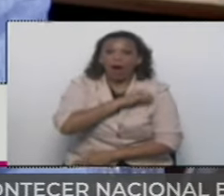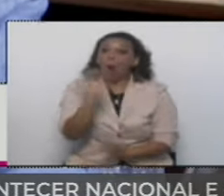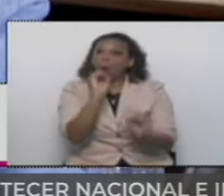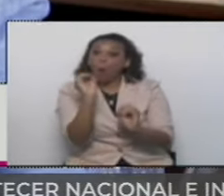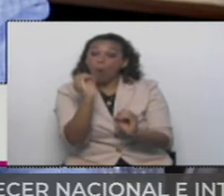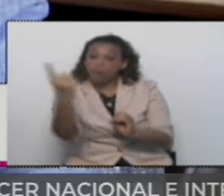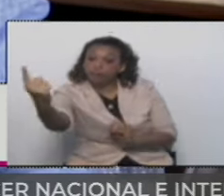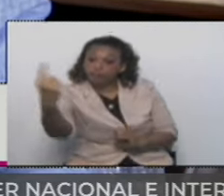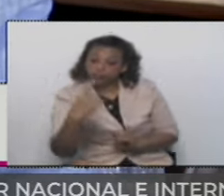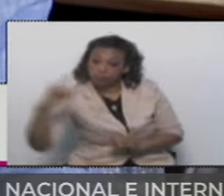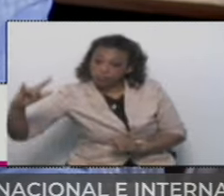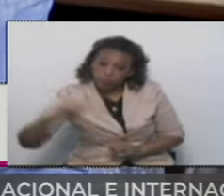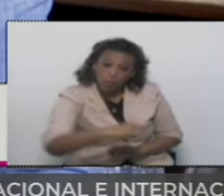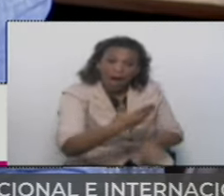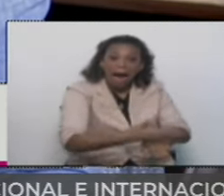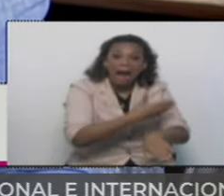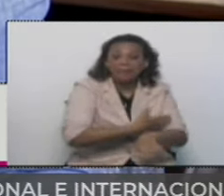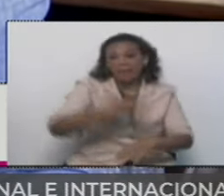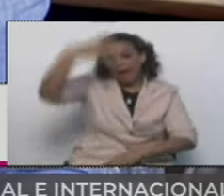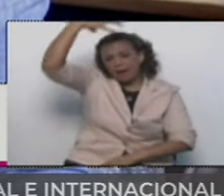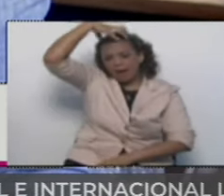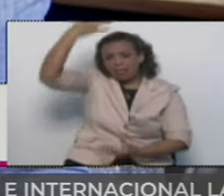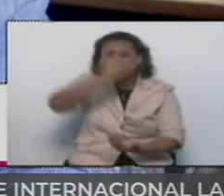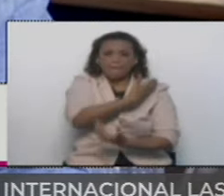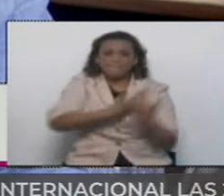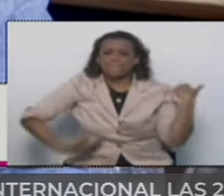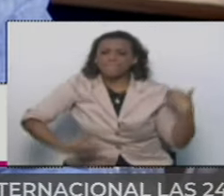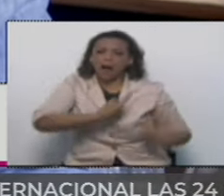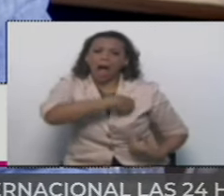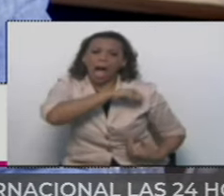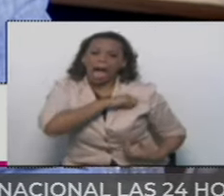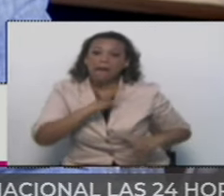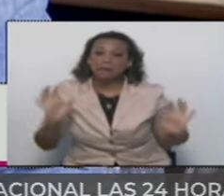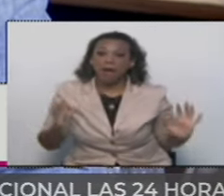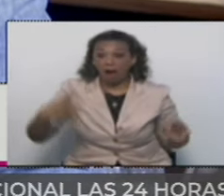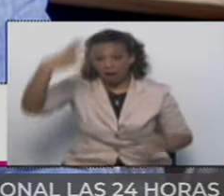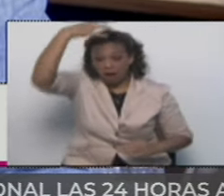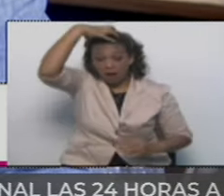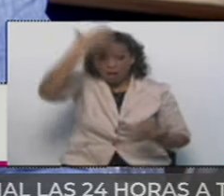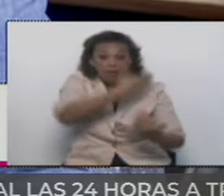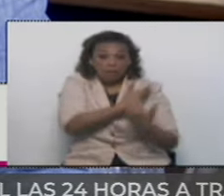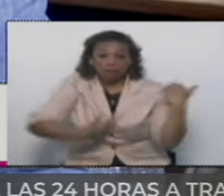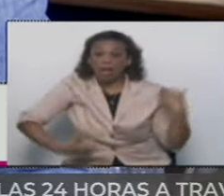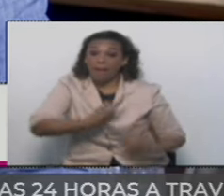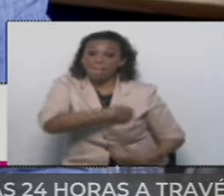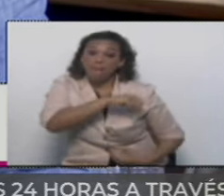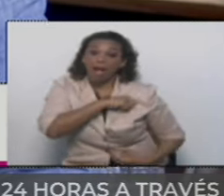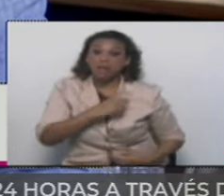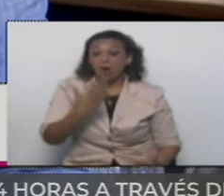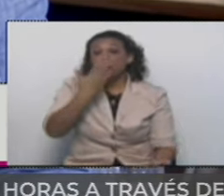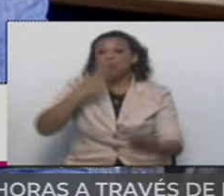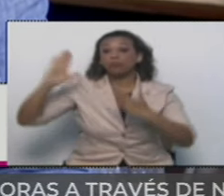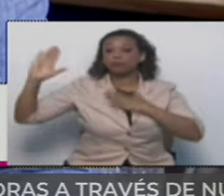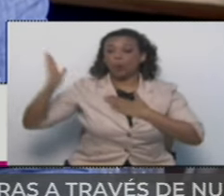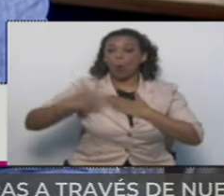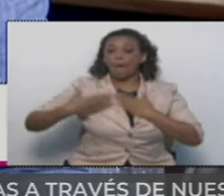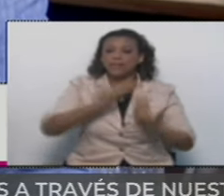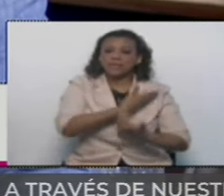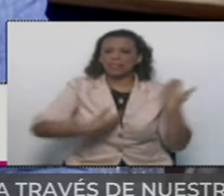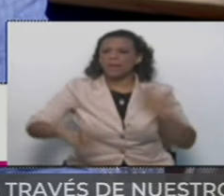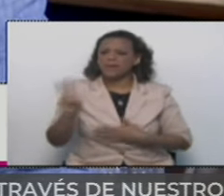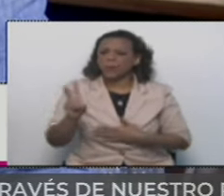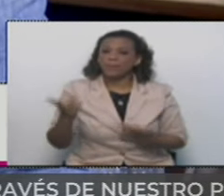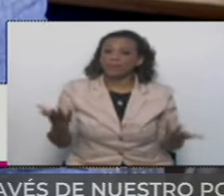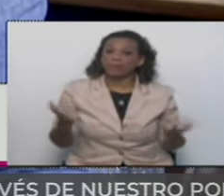va a juramentar ante el rey de España? ¿Será el rey de España que lo va a juramentar? ¿Ah?